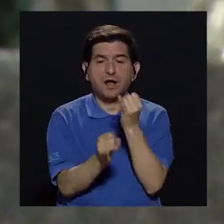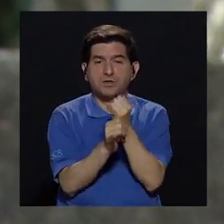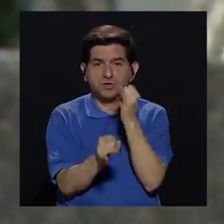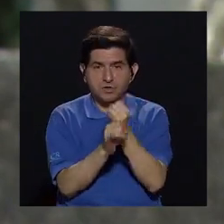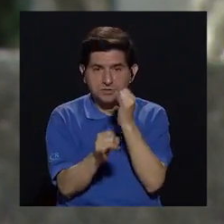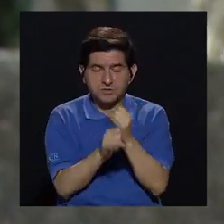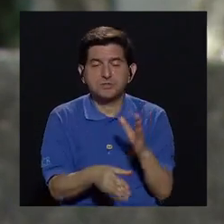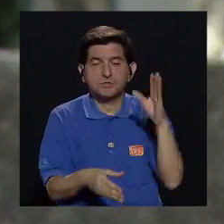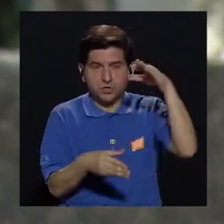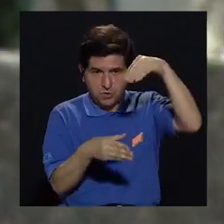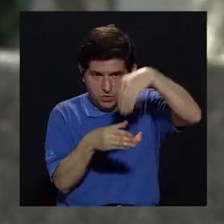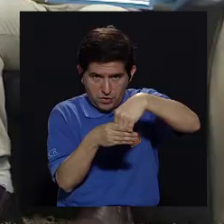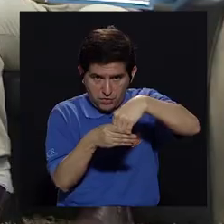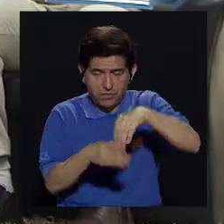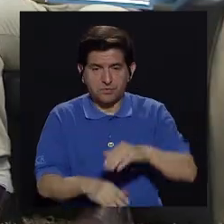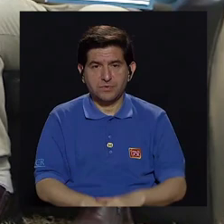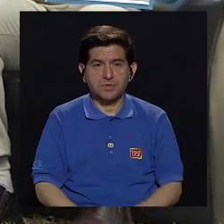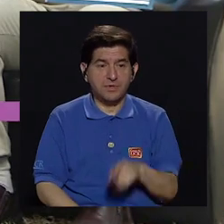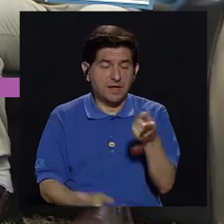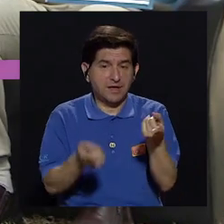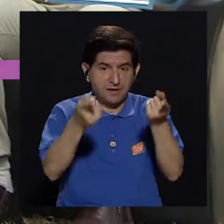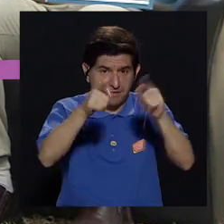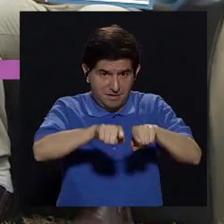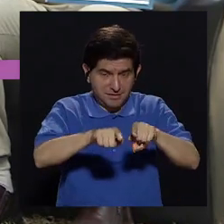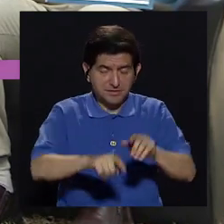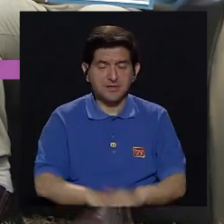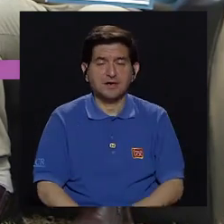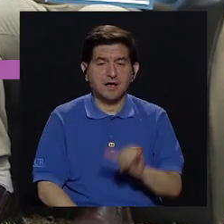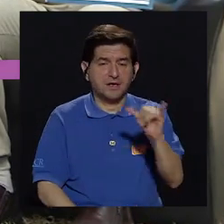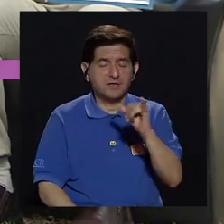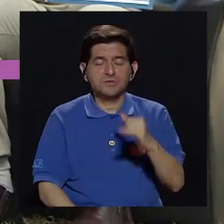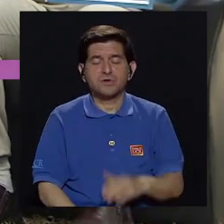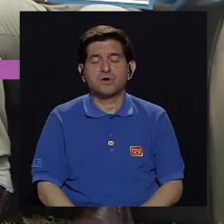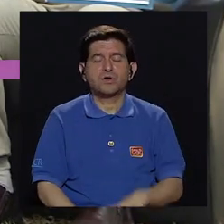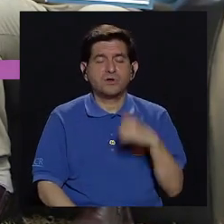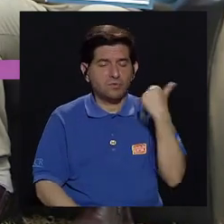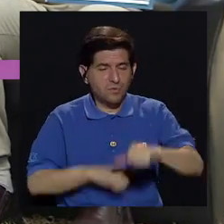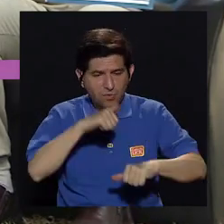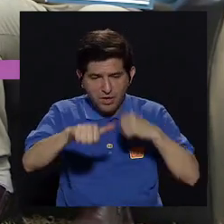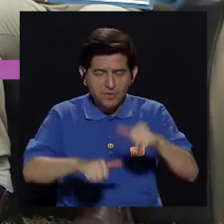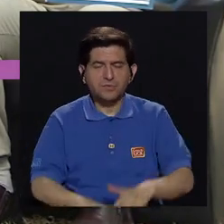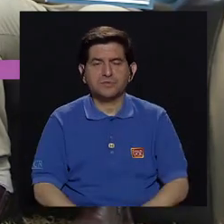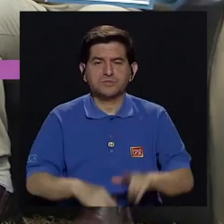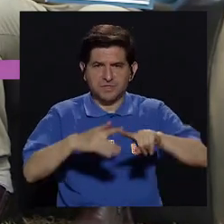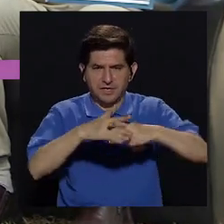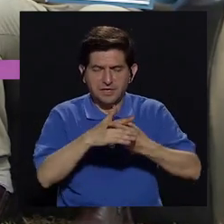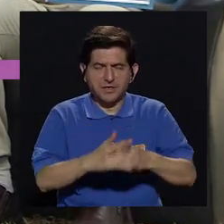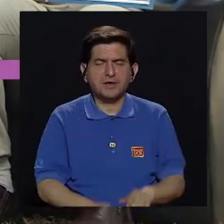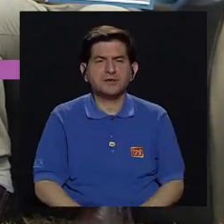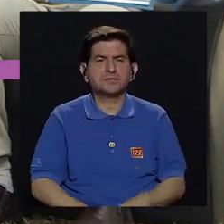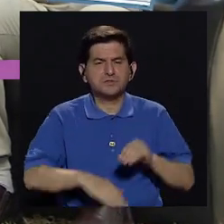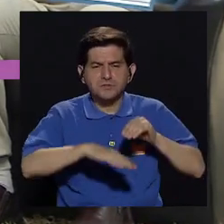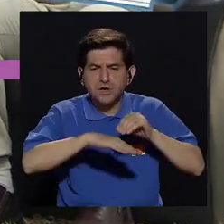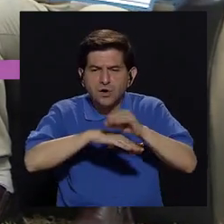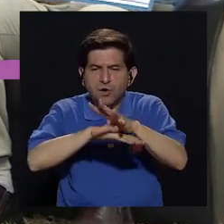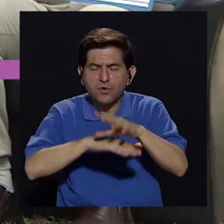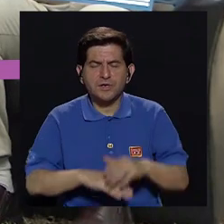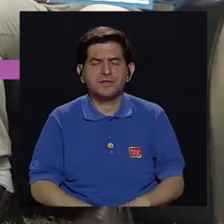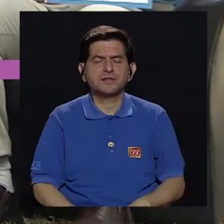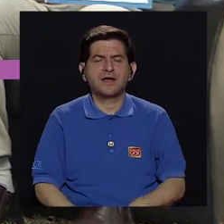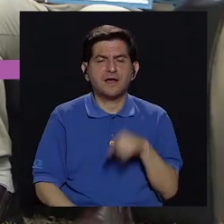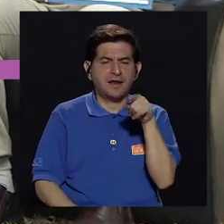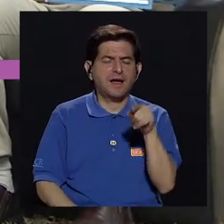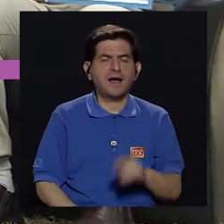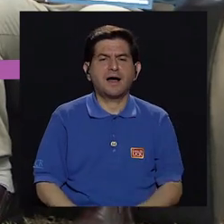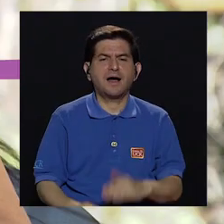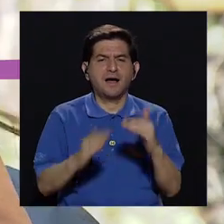las instituciones involucradas, con un mismo esfuerzo, y como les decía inicialmente, orientado en el ciudadano y en el